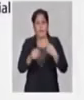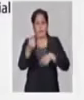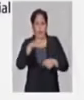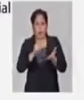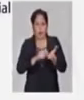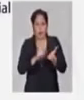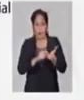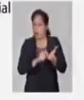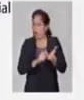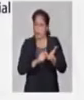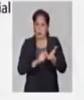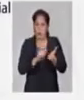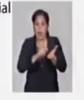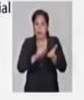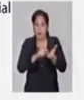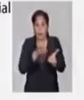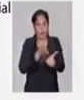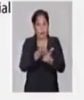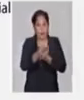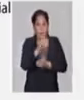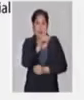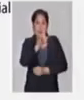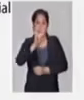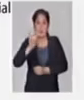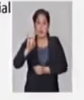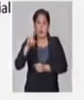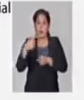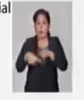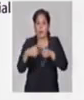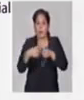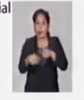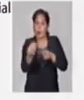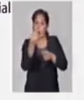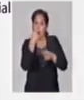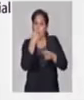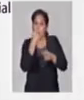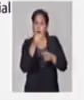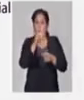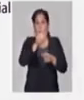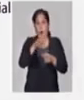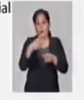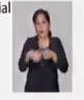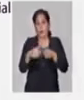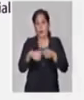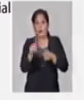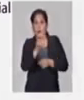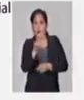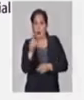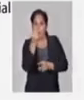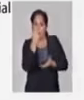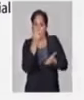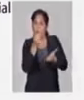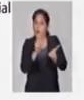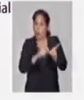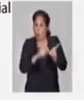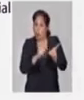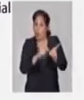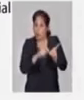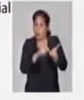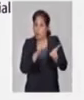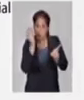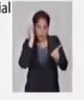libreta? No. La libreta se mantiene con sus 19 productos alimenticios, sus 4 productos no alimenticios y lo que sí